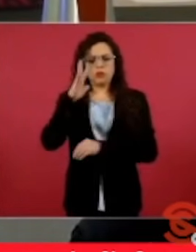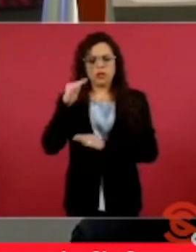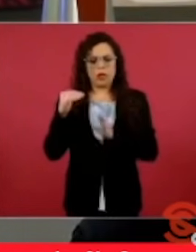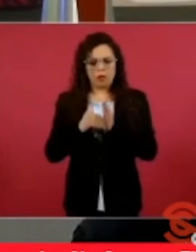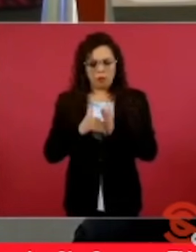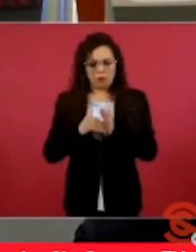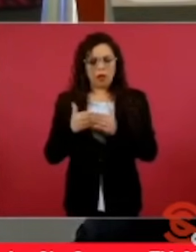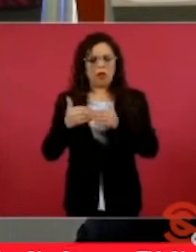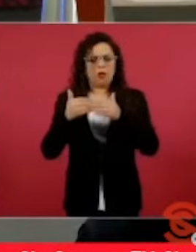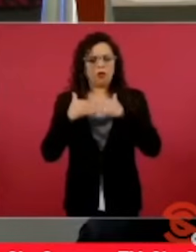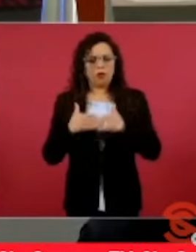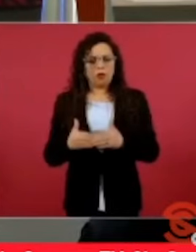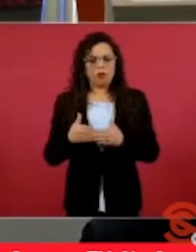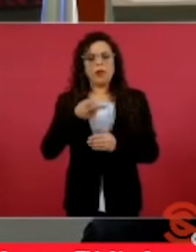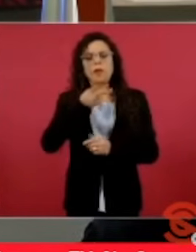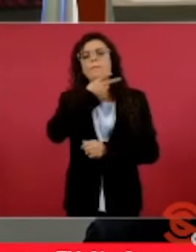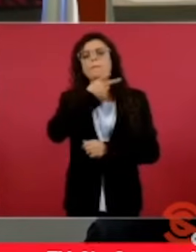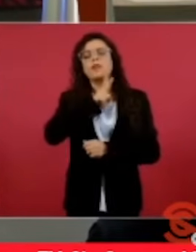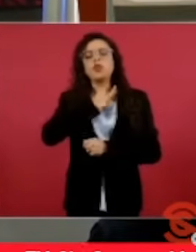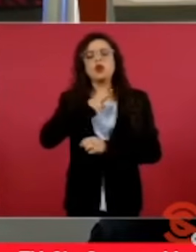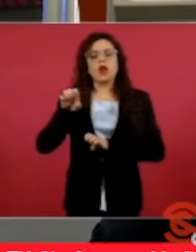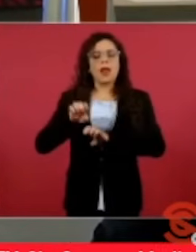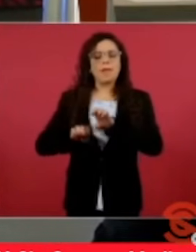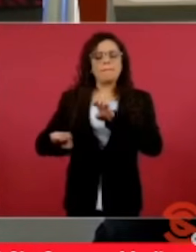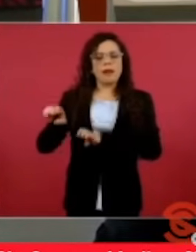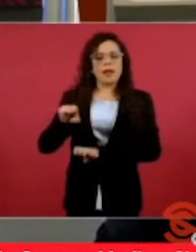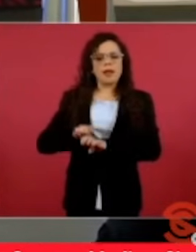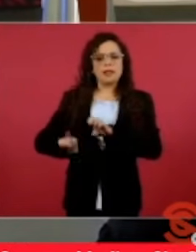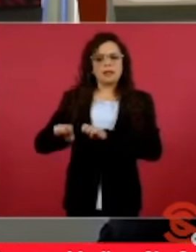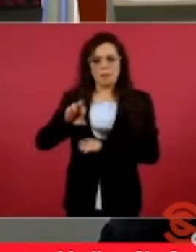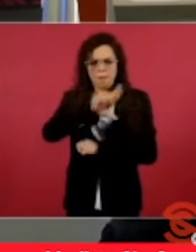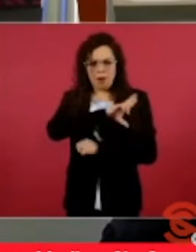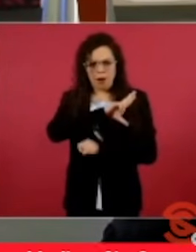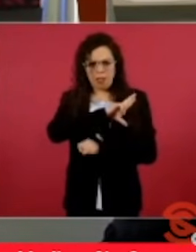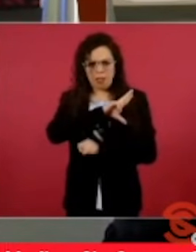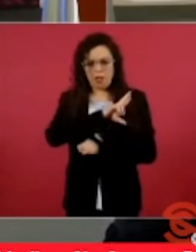petrolera empresa petrolera particular